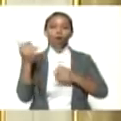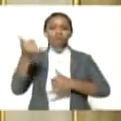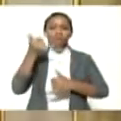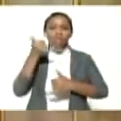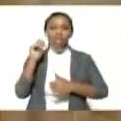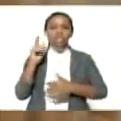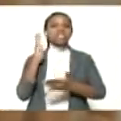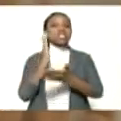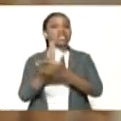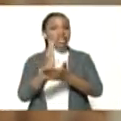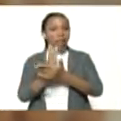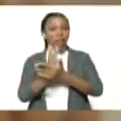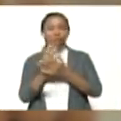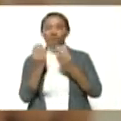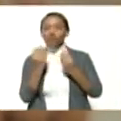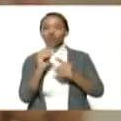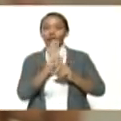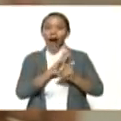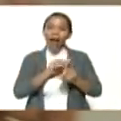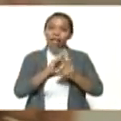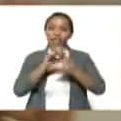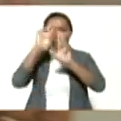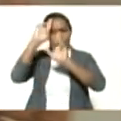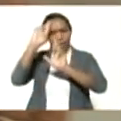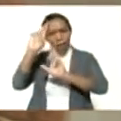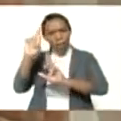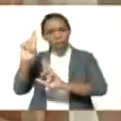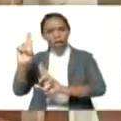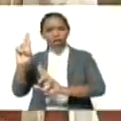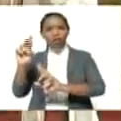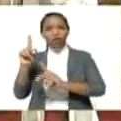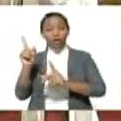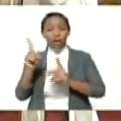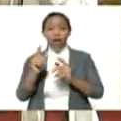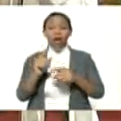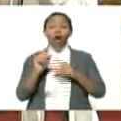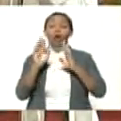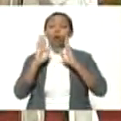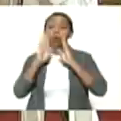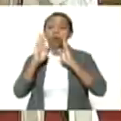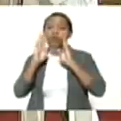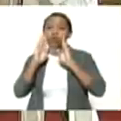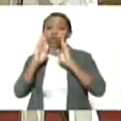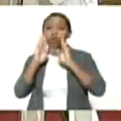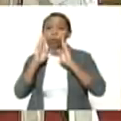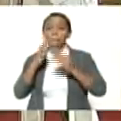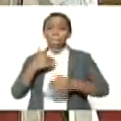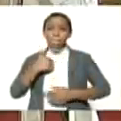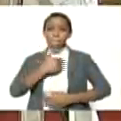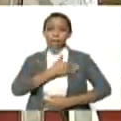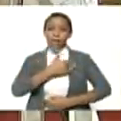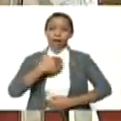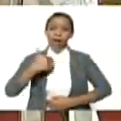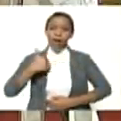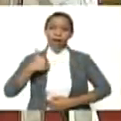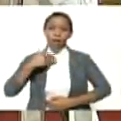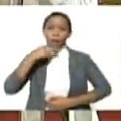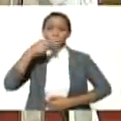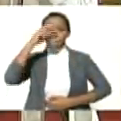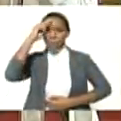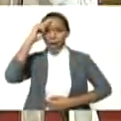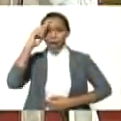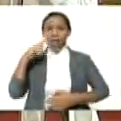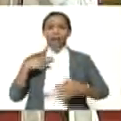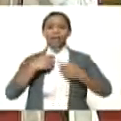Supe siempre el gran cariño, el gran respeto que se profesaron mi querido padre y